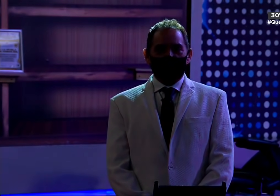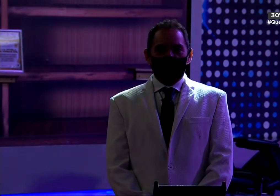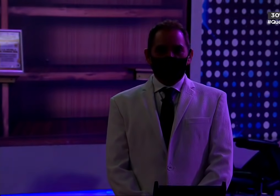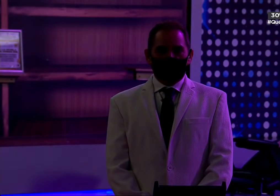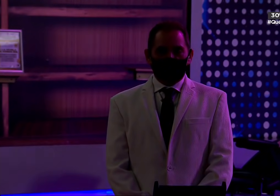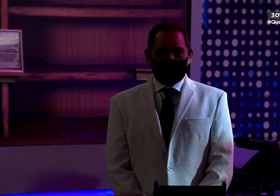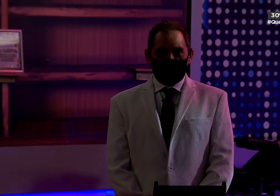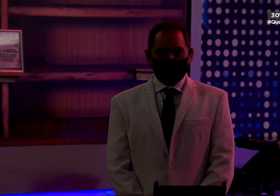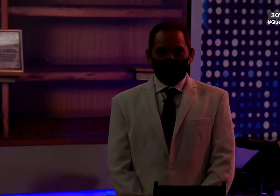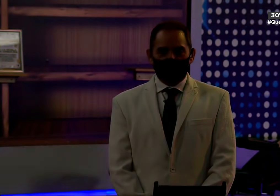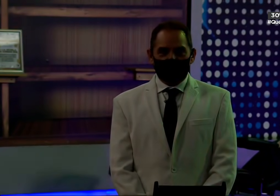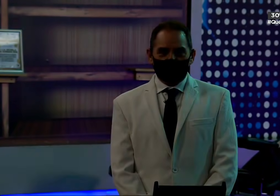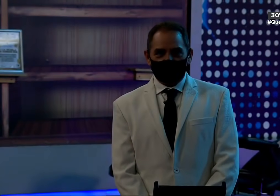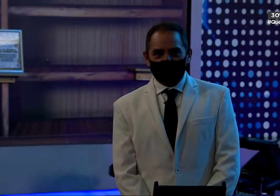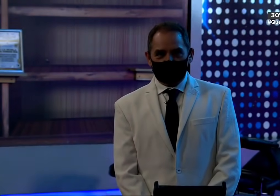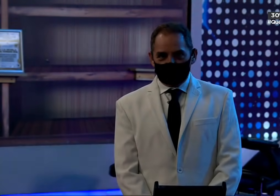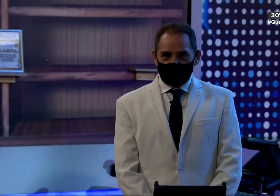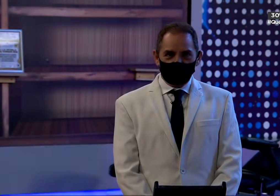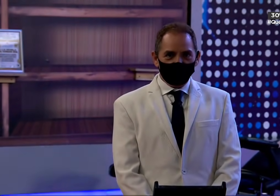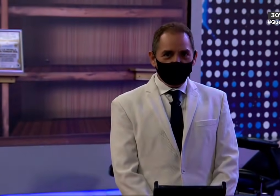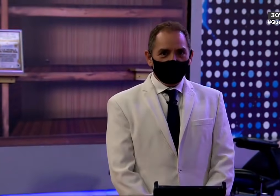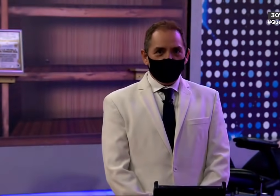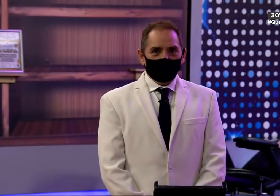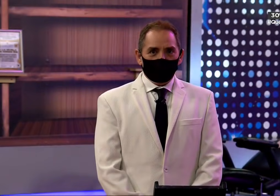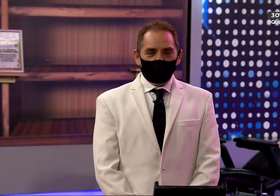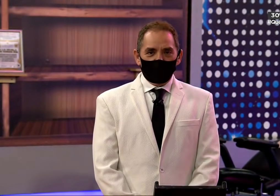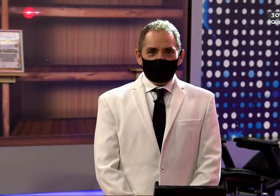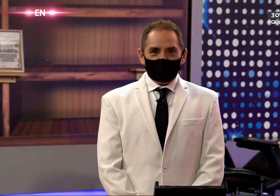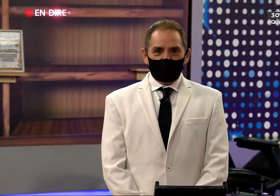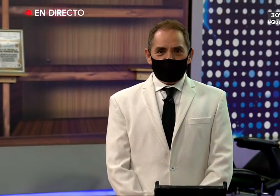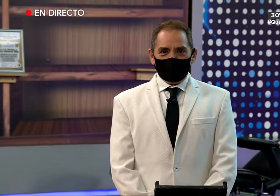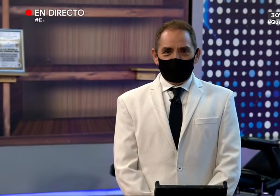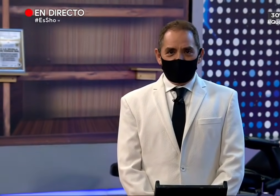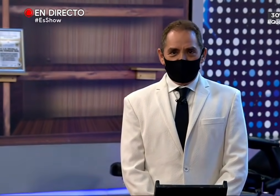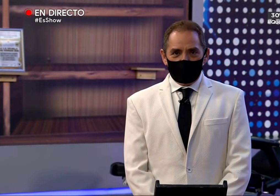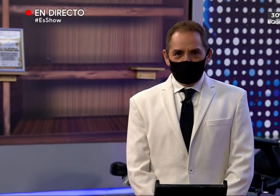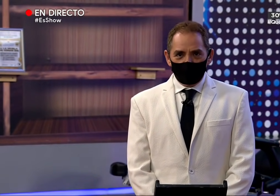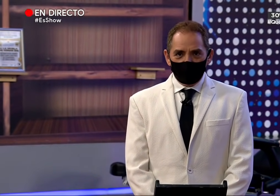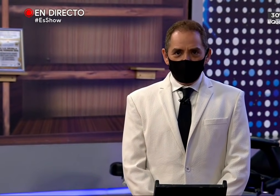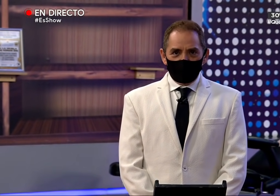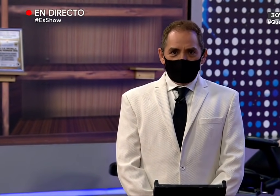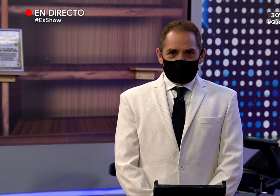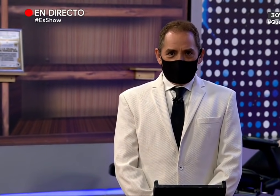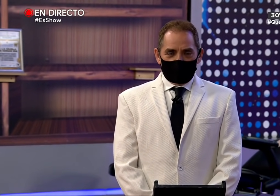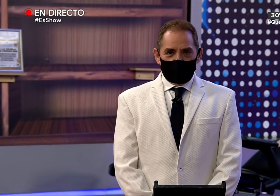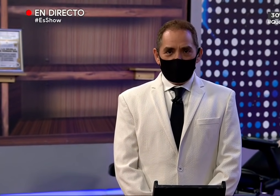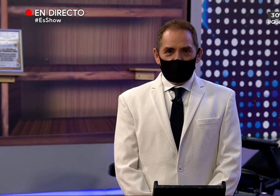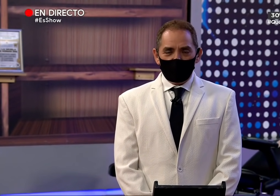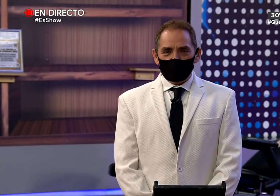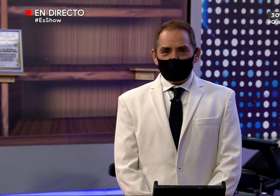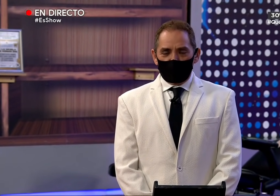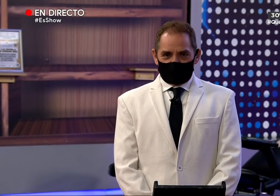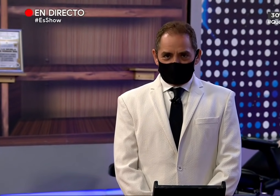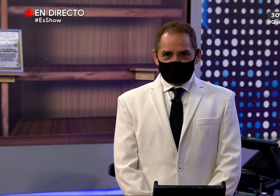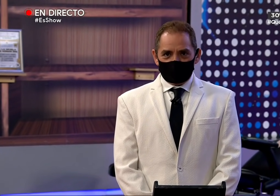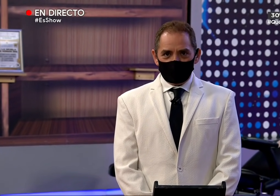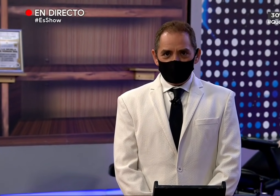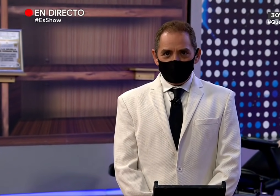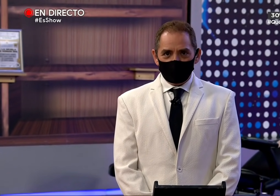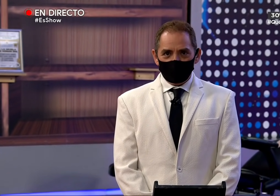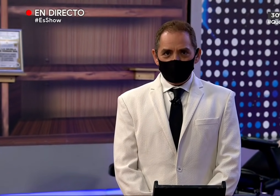Presentar a cada uno de los candidatos esta noche. Por el partido reptiliano, Eugenio